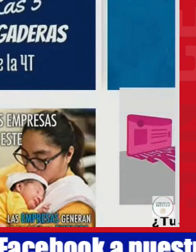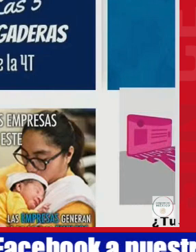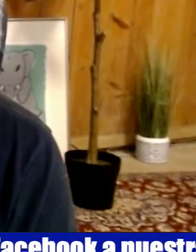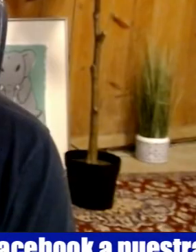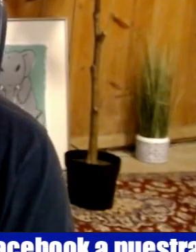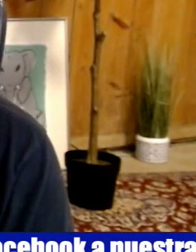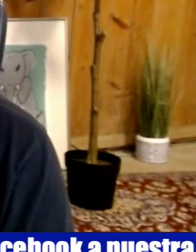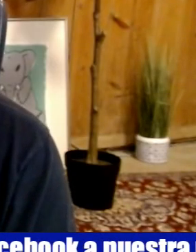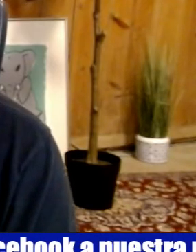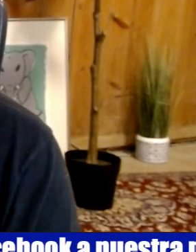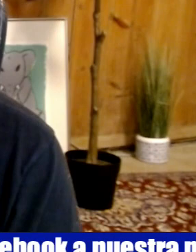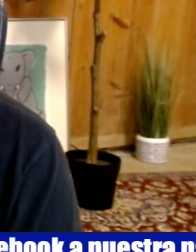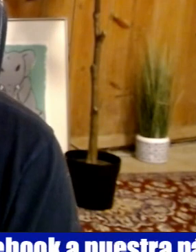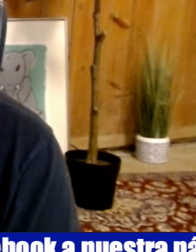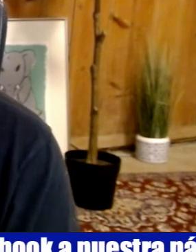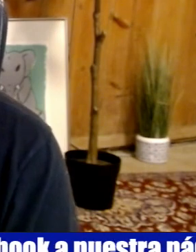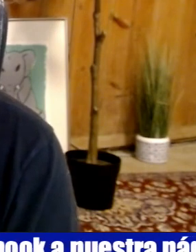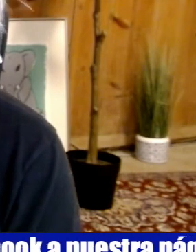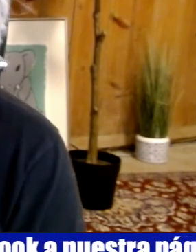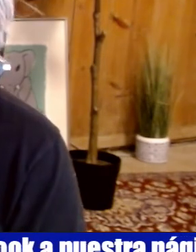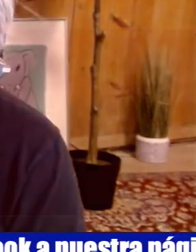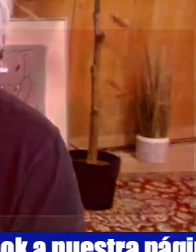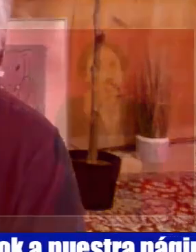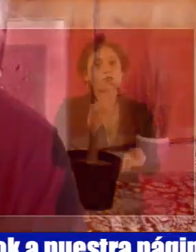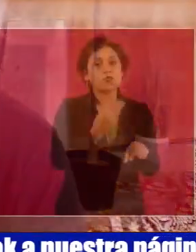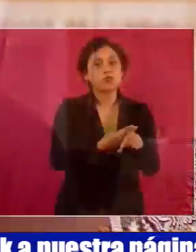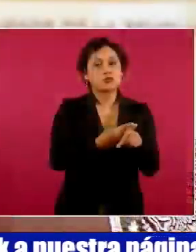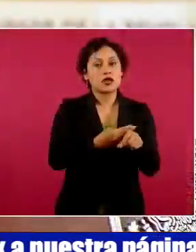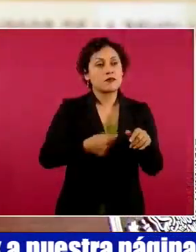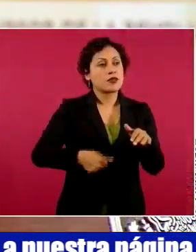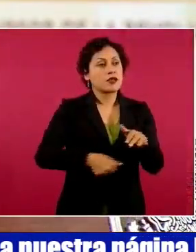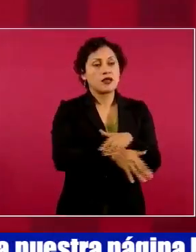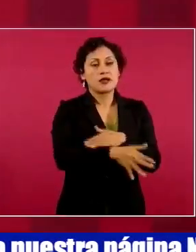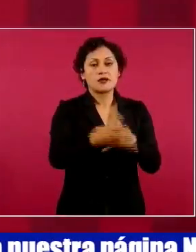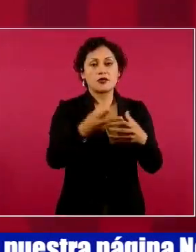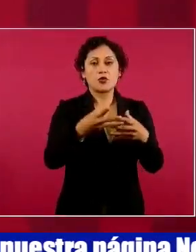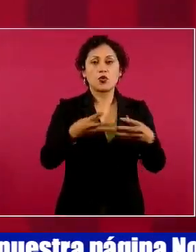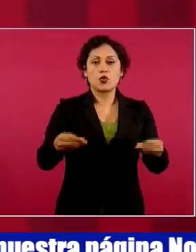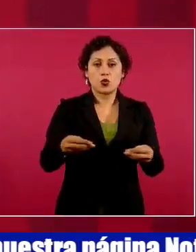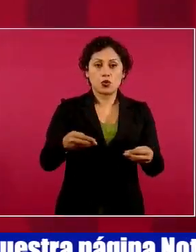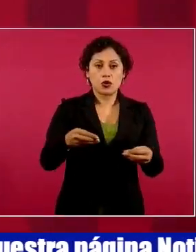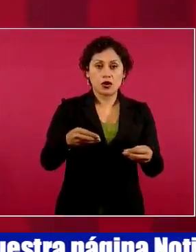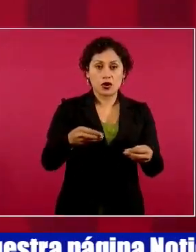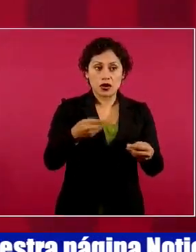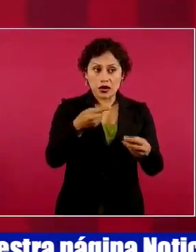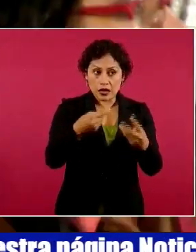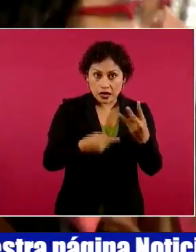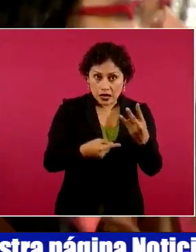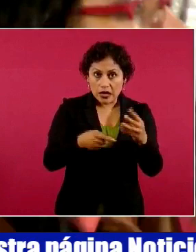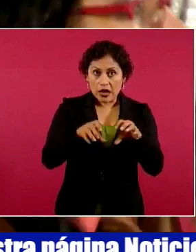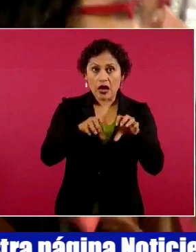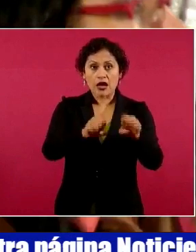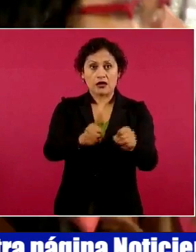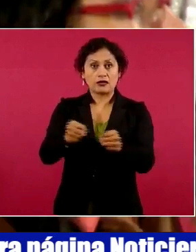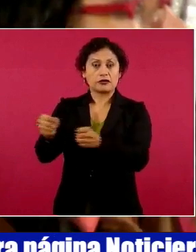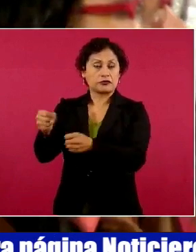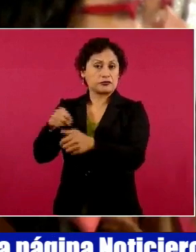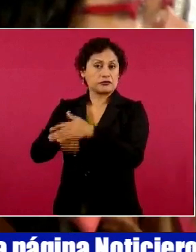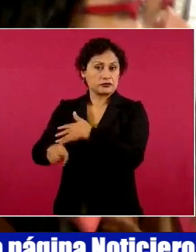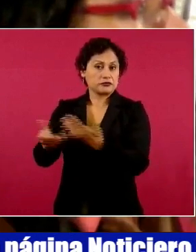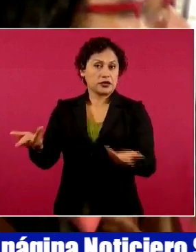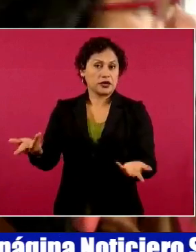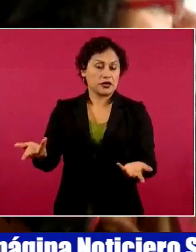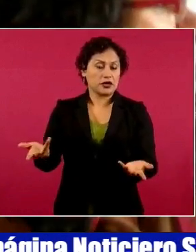Parlamento Europeo proponiendo como candidato al Nobel de la Paz al presidente de Ucrania. Esa yo no me la sabía. Miren